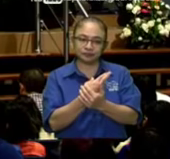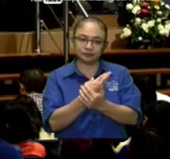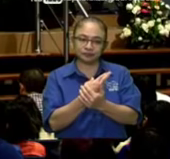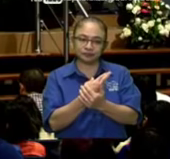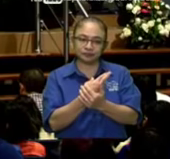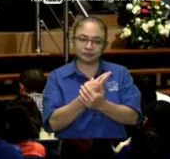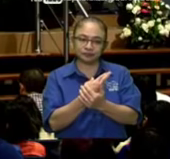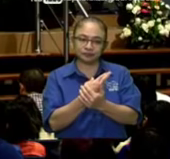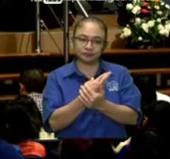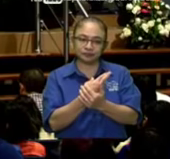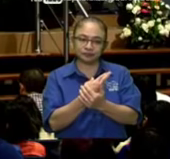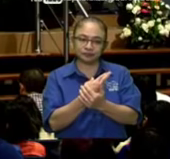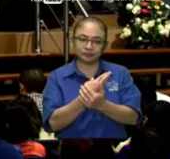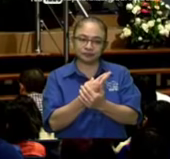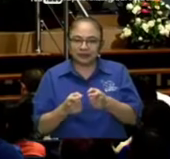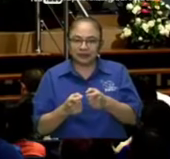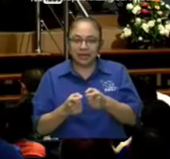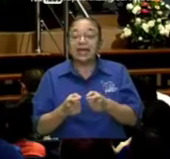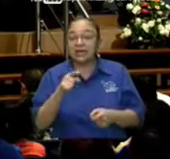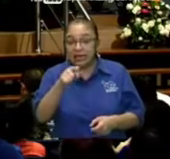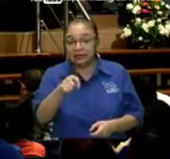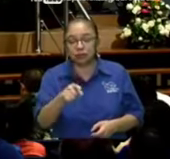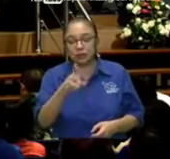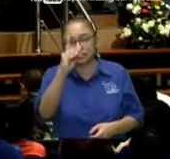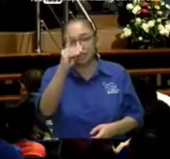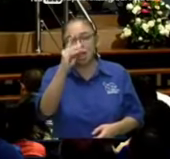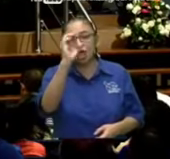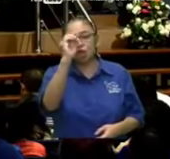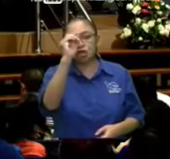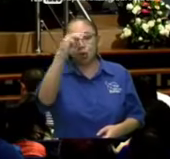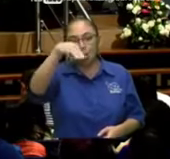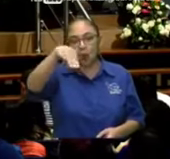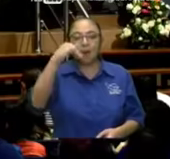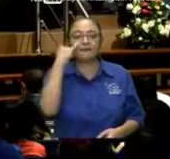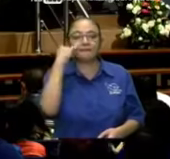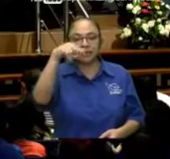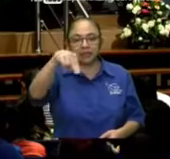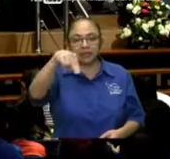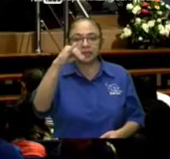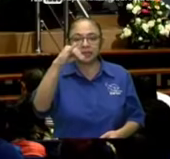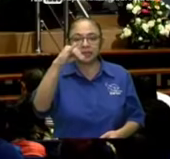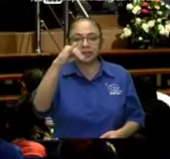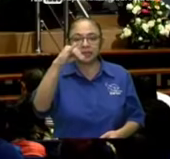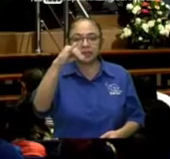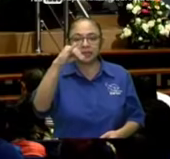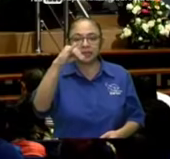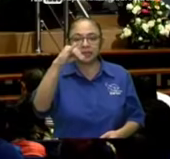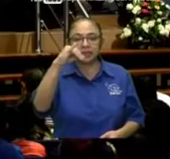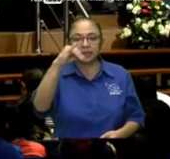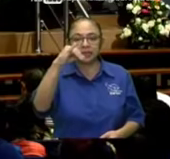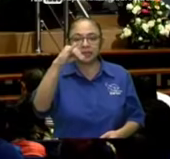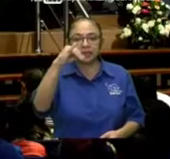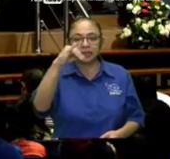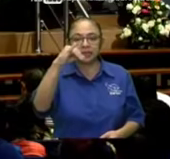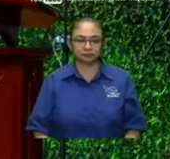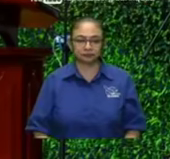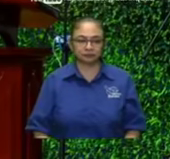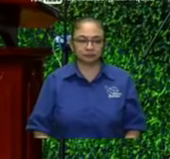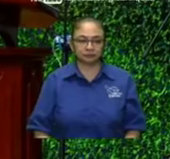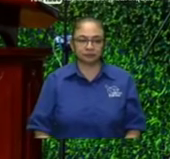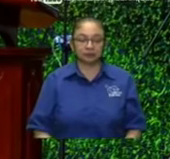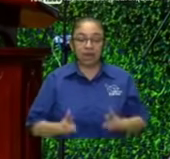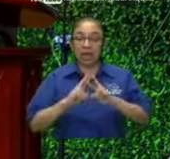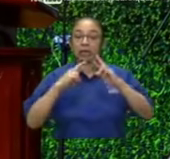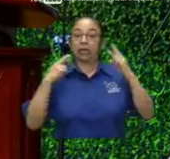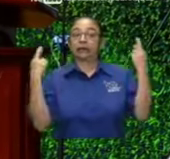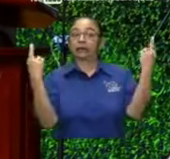¿Se va a controlar? Porque a veces el estrés lo pone a uno cardíaco. Miren las reuniones que tenemos masivas, ¿sabes? Como la